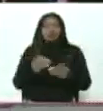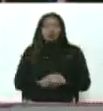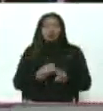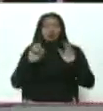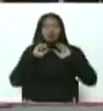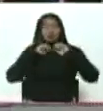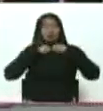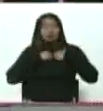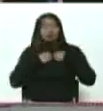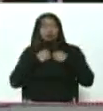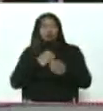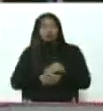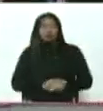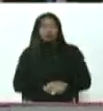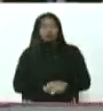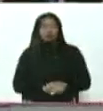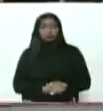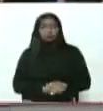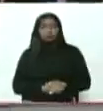Ituri.